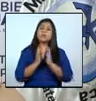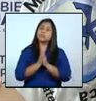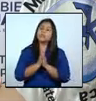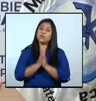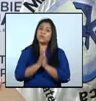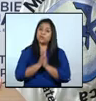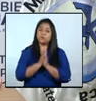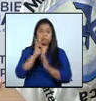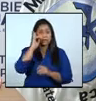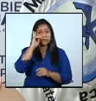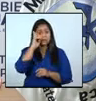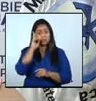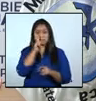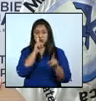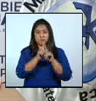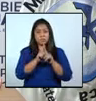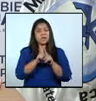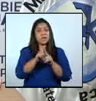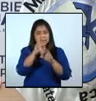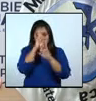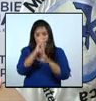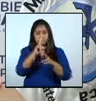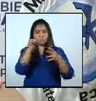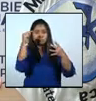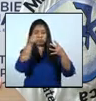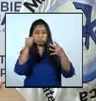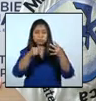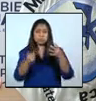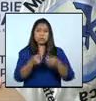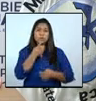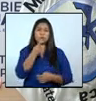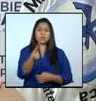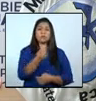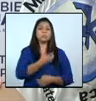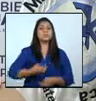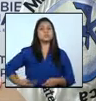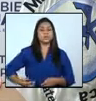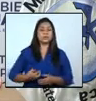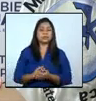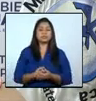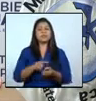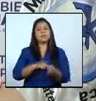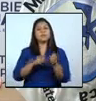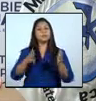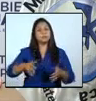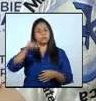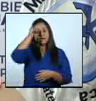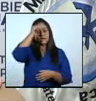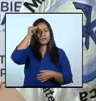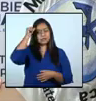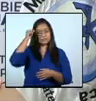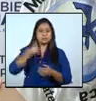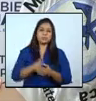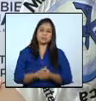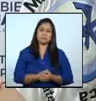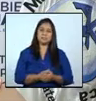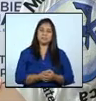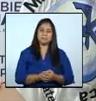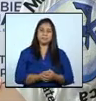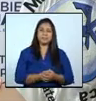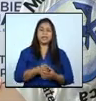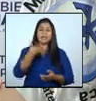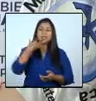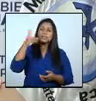también recordemos atender todas las disposiciones del presidente de la República, el doctor Alejandro Yamatei.